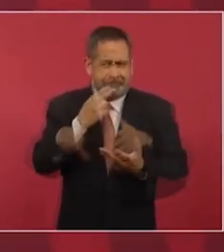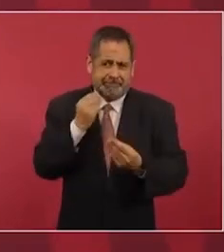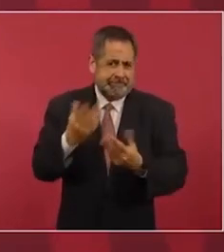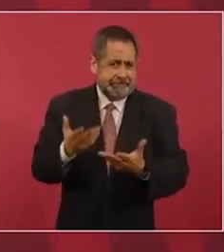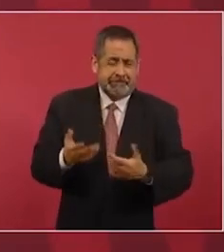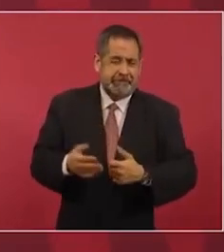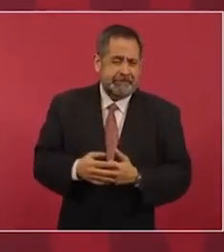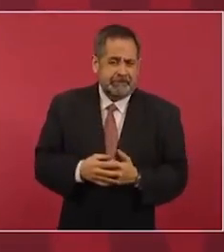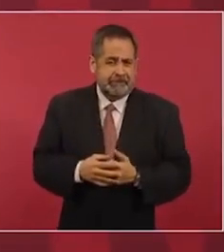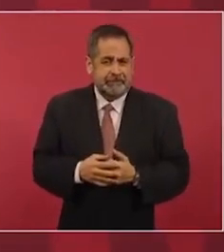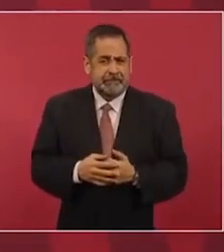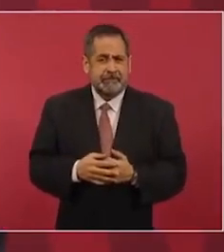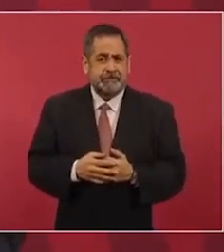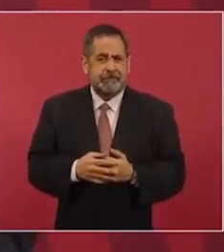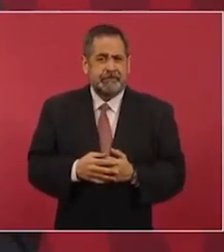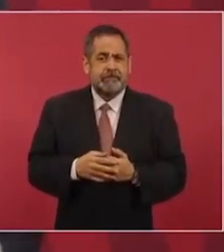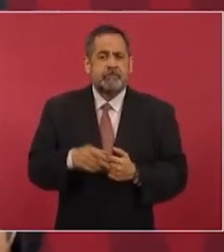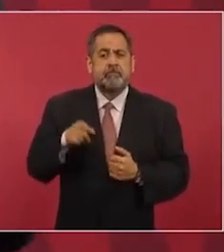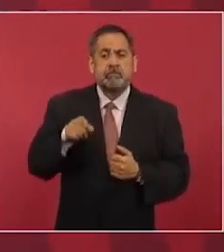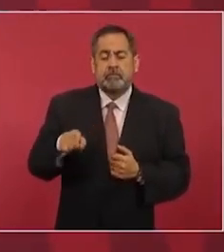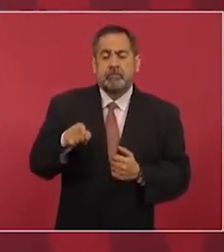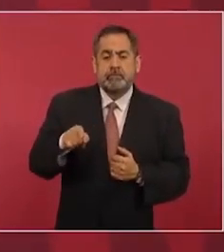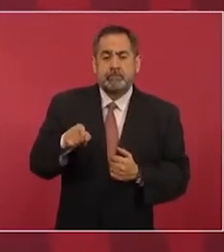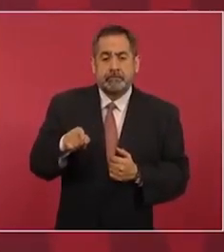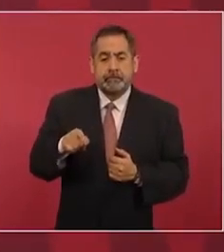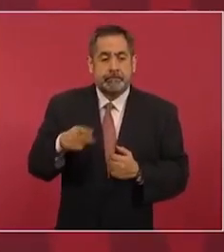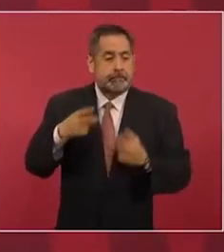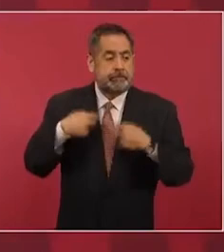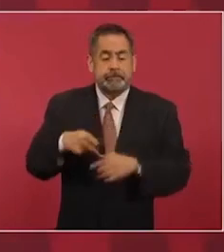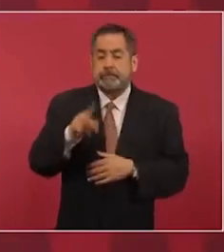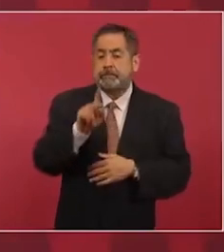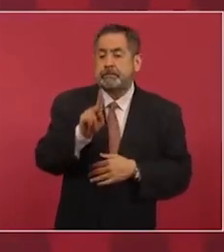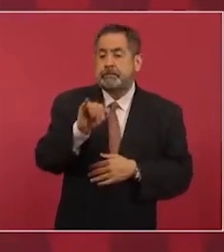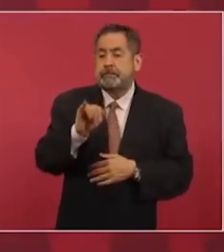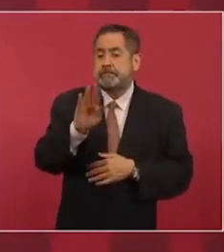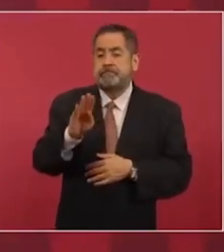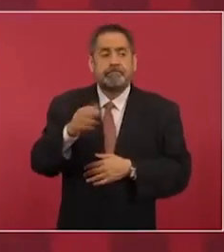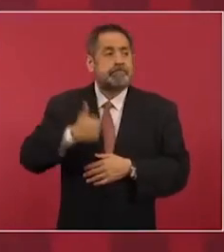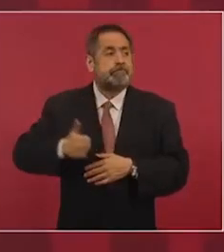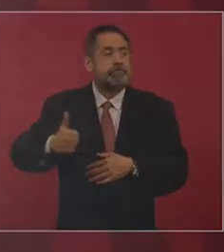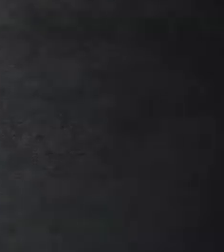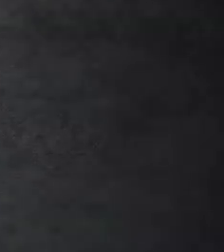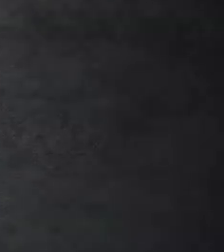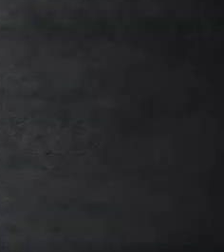América, es de los ingresos por persona más altos del mundo.